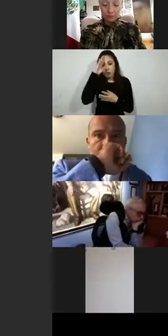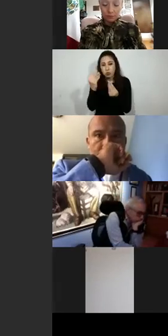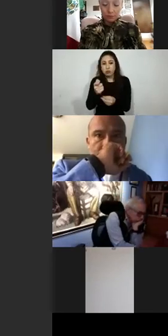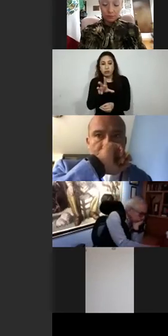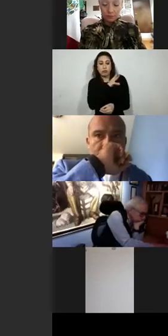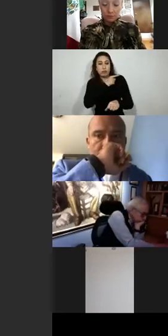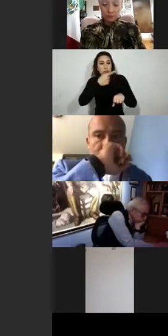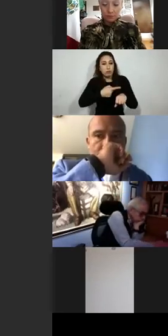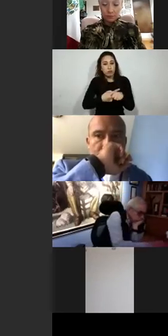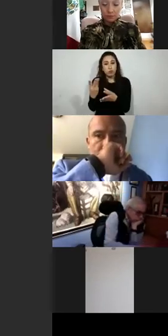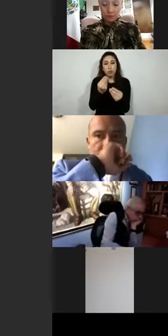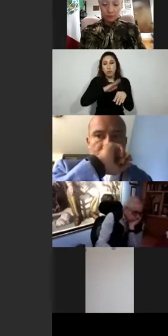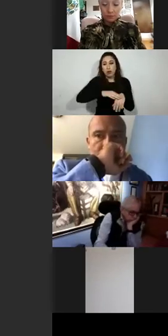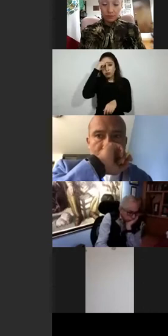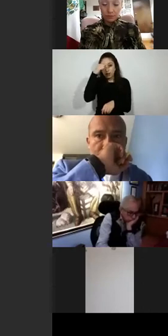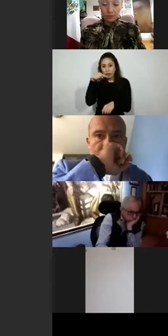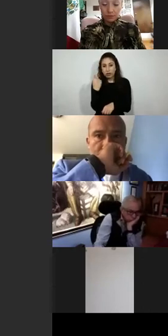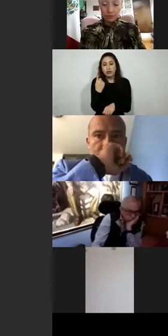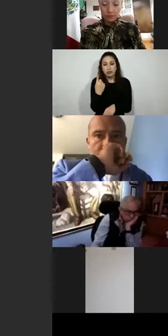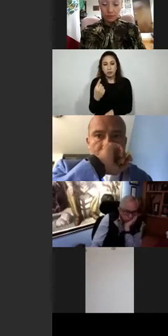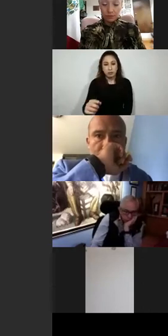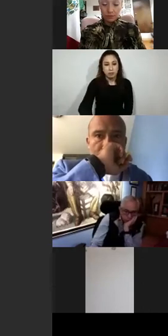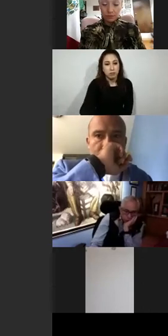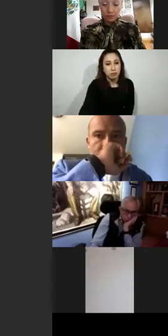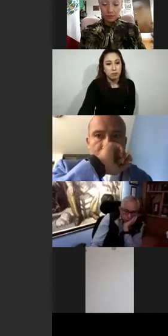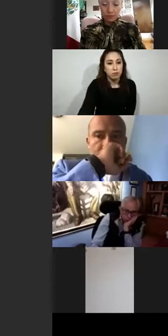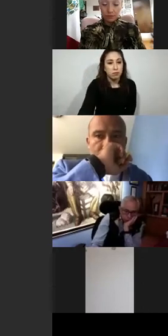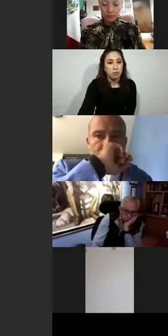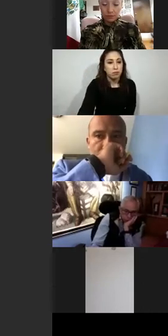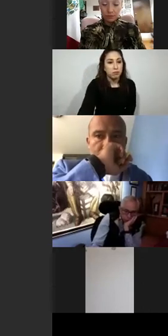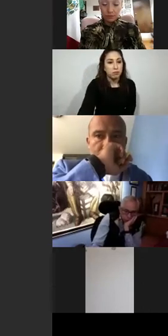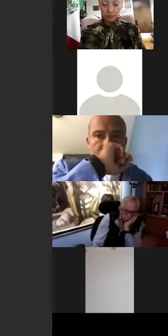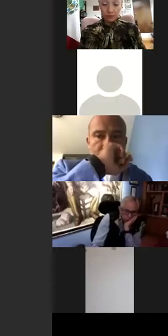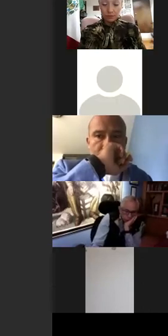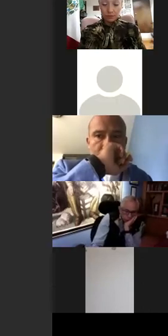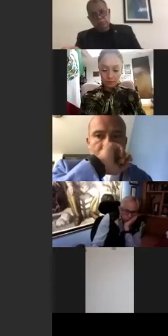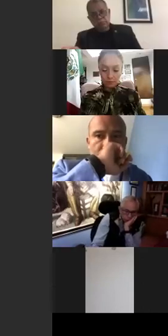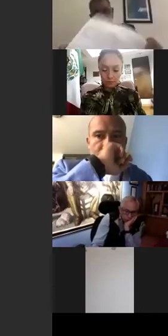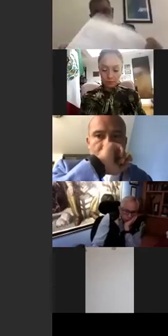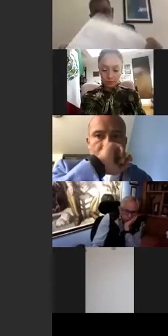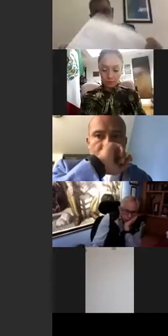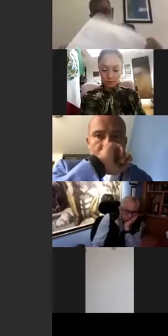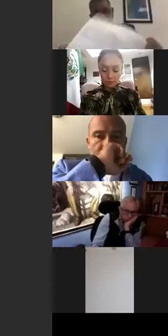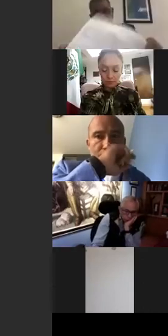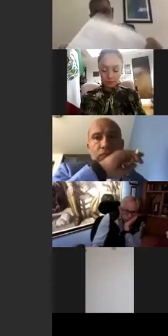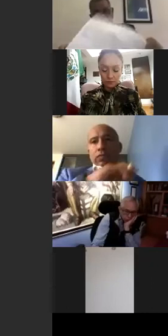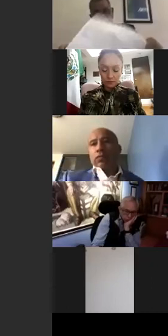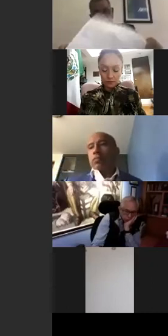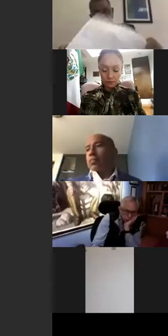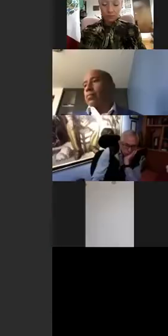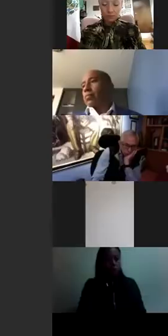comorbilidades que tiene la población afectan, y en el lugar número 14 de casos activos por cada